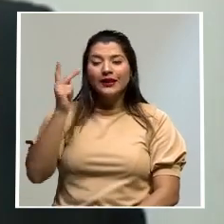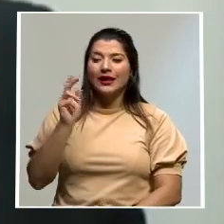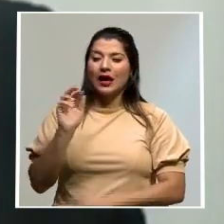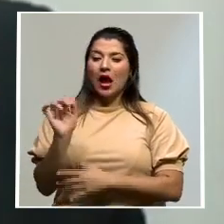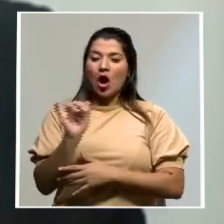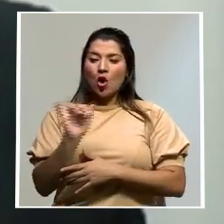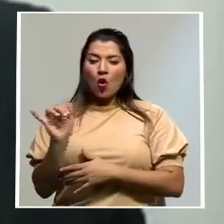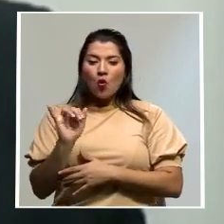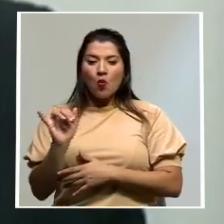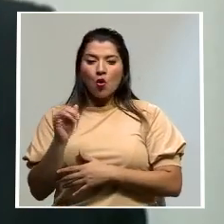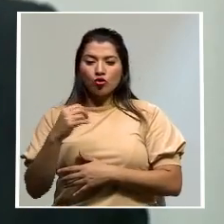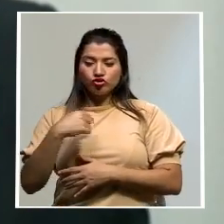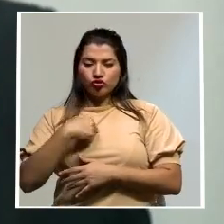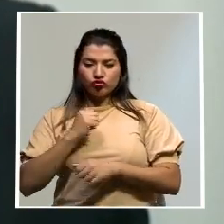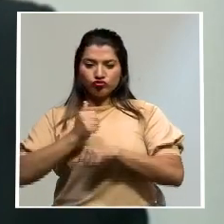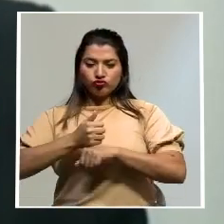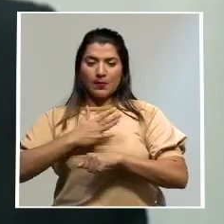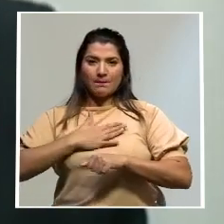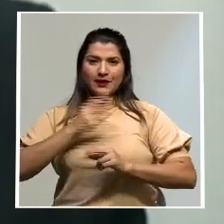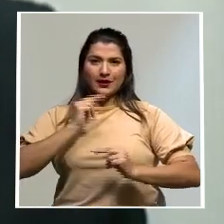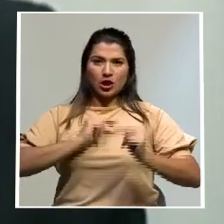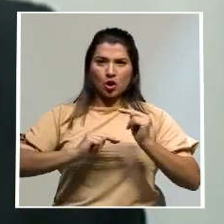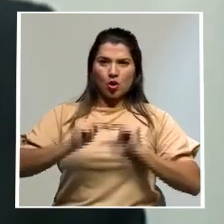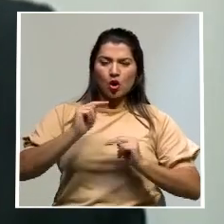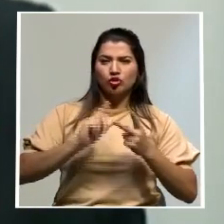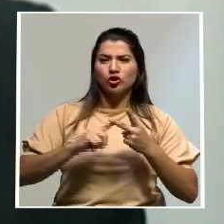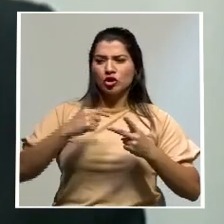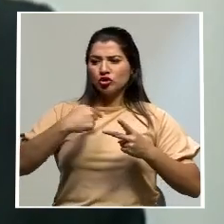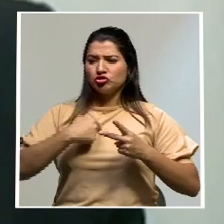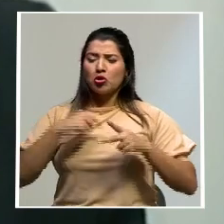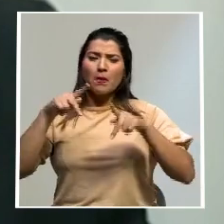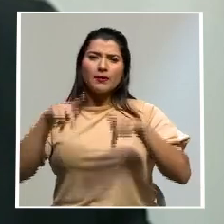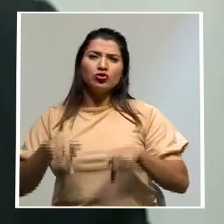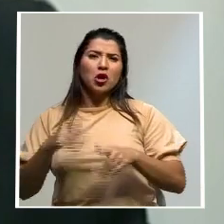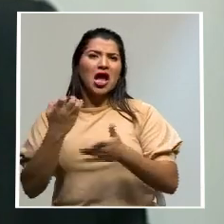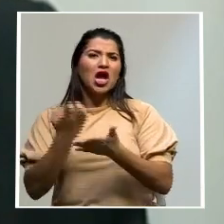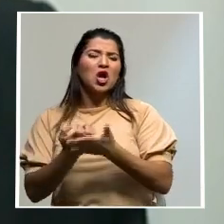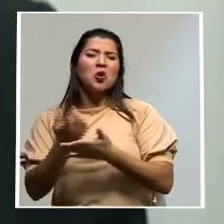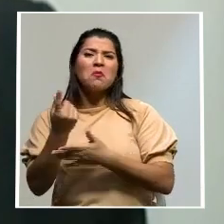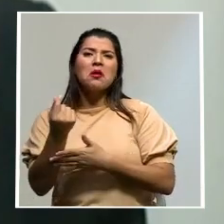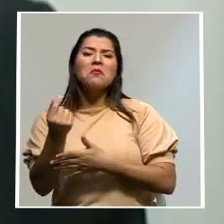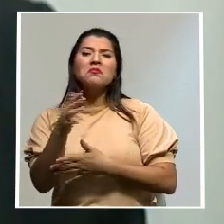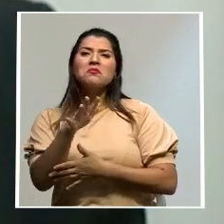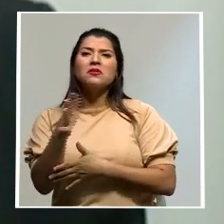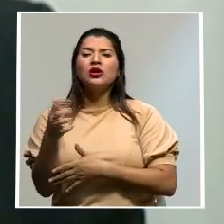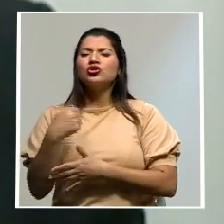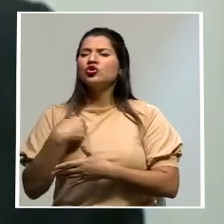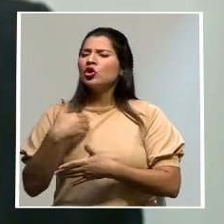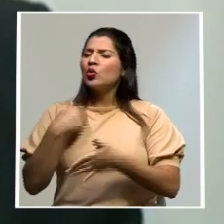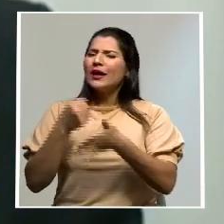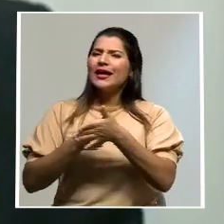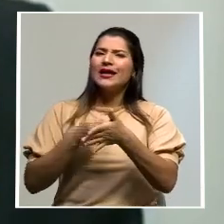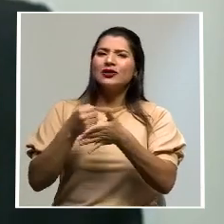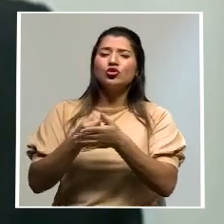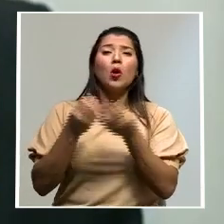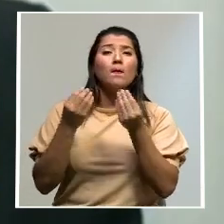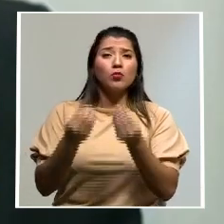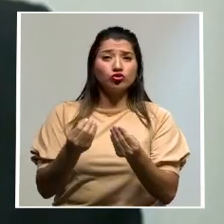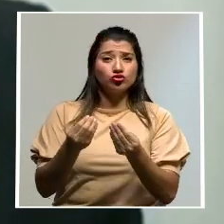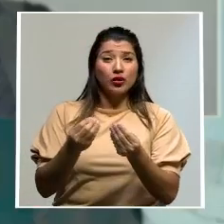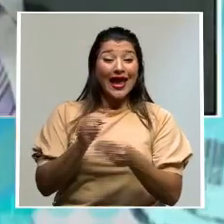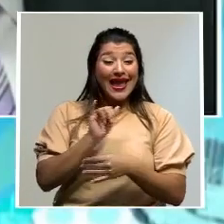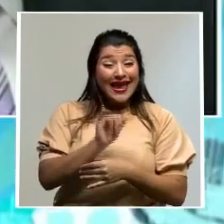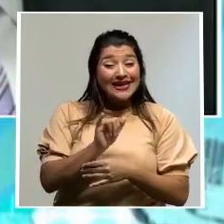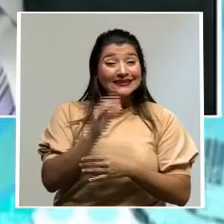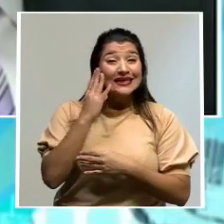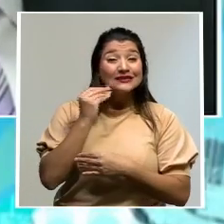pequeño comerciante, como una persona de clase media que ha tenido que luchar mucho, es una experiencia mucho